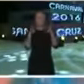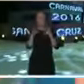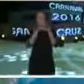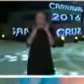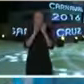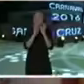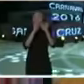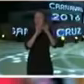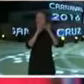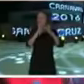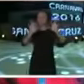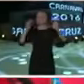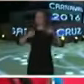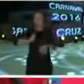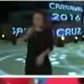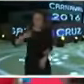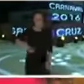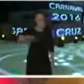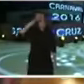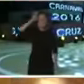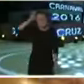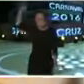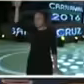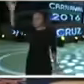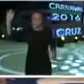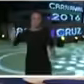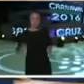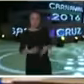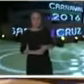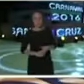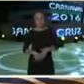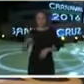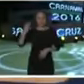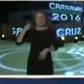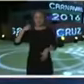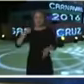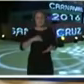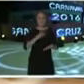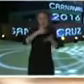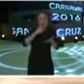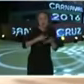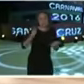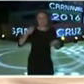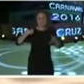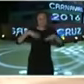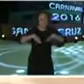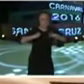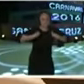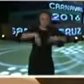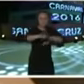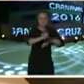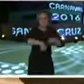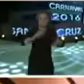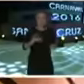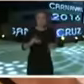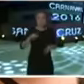pues que estoy hasta aquí. Fui al pozo de la salud y es cierto, ahora se